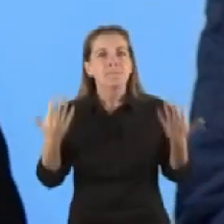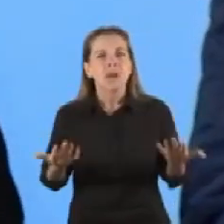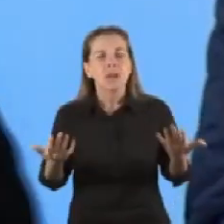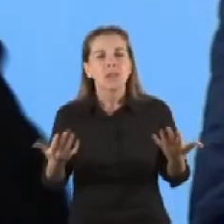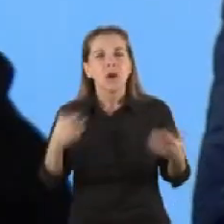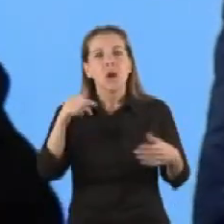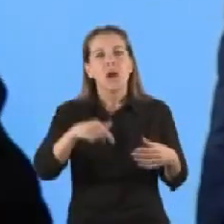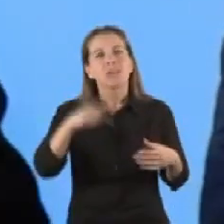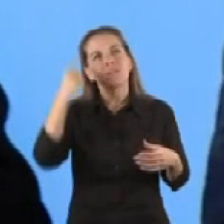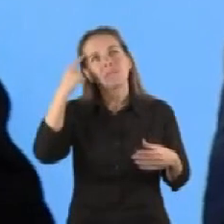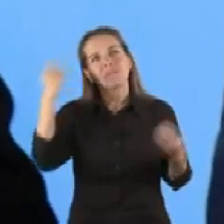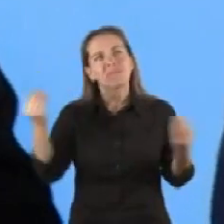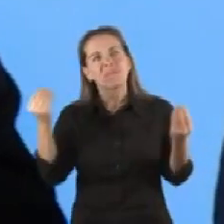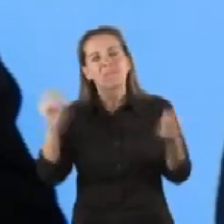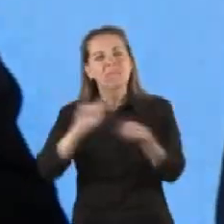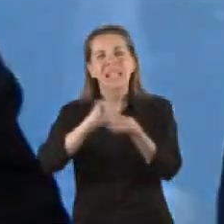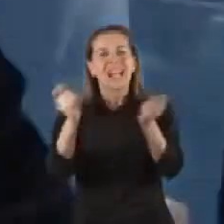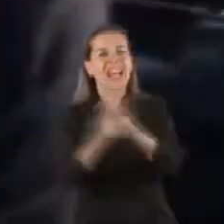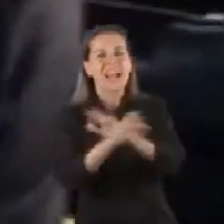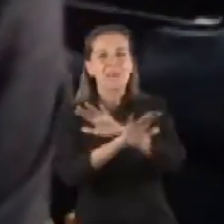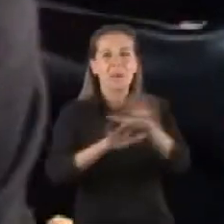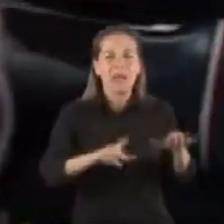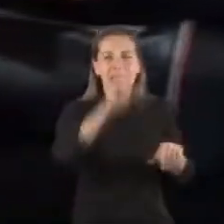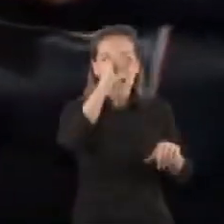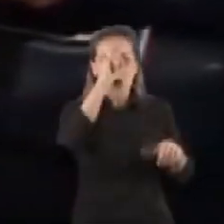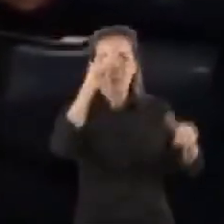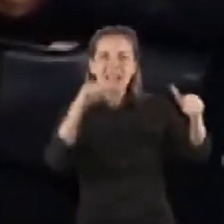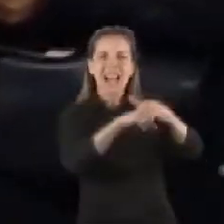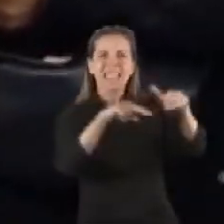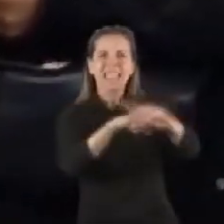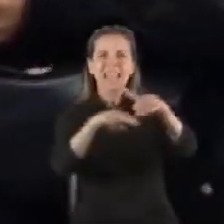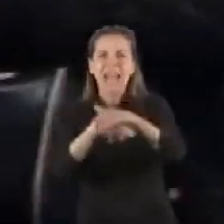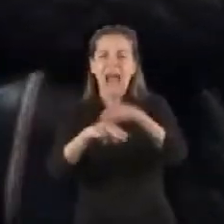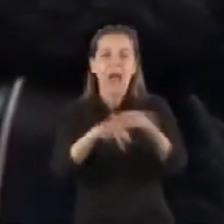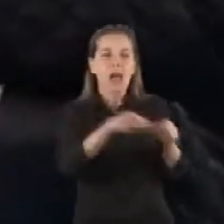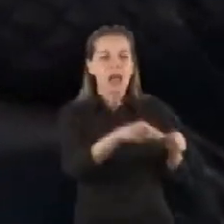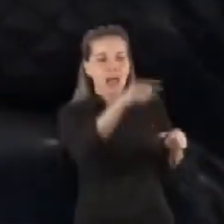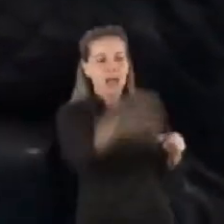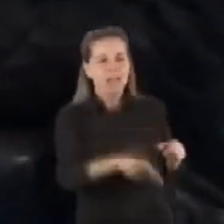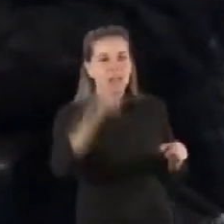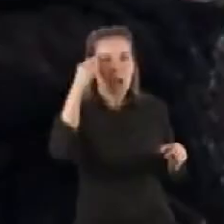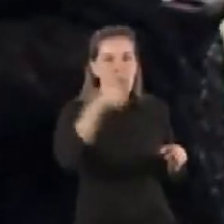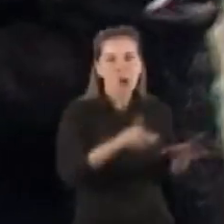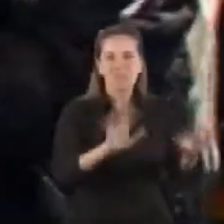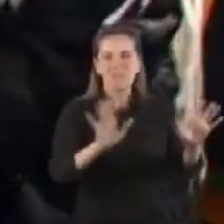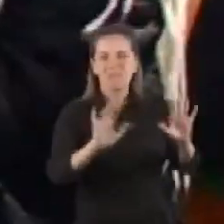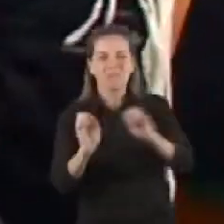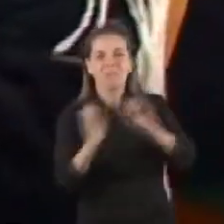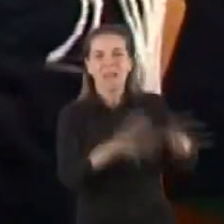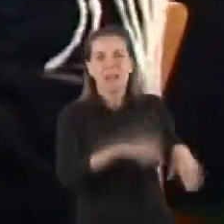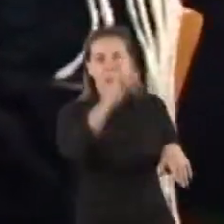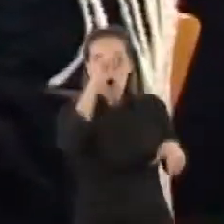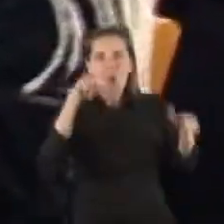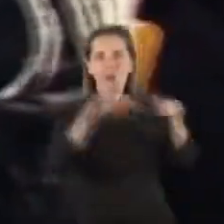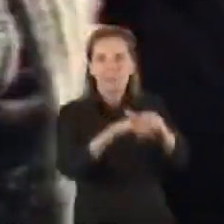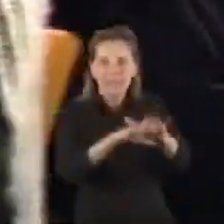del tratamiento manicomial, de encerrarlos, ¿no? Nosotros que enseñamos derecho penal decimos, bueno, y hay personas